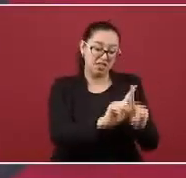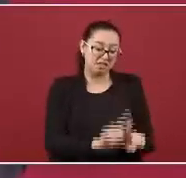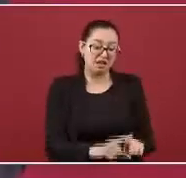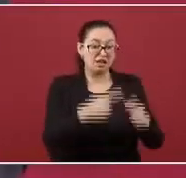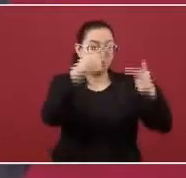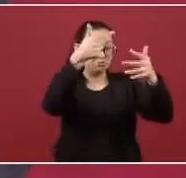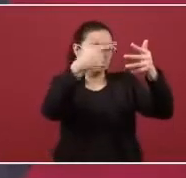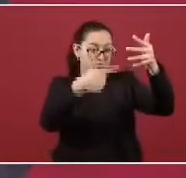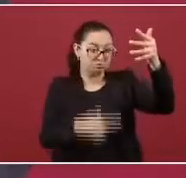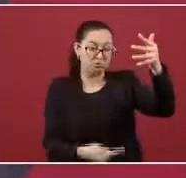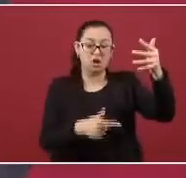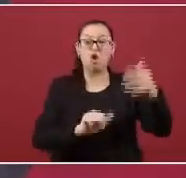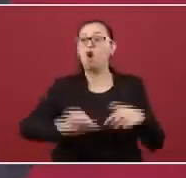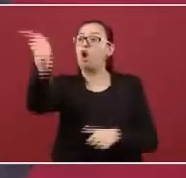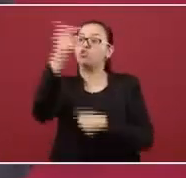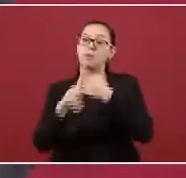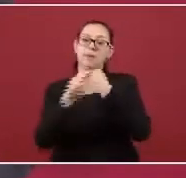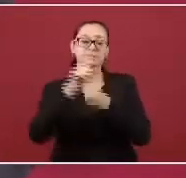dictadas desde el extranjero,